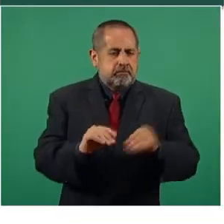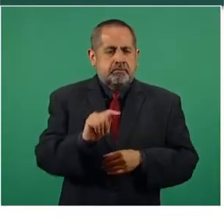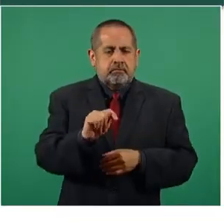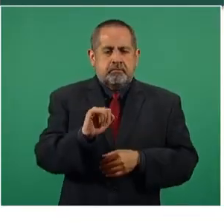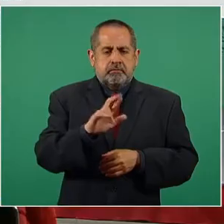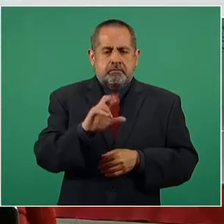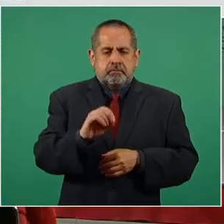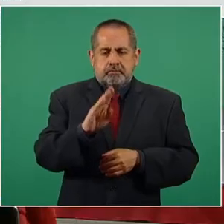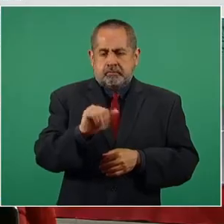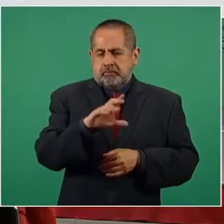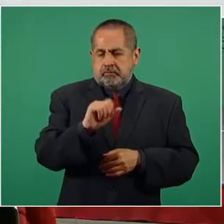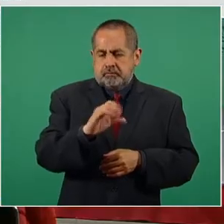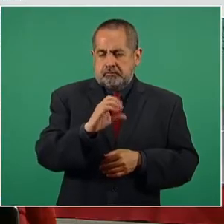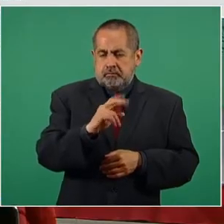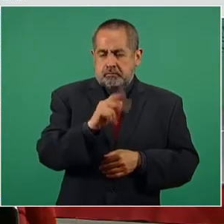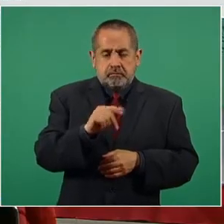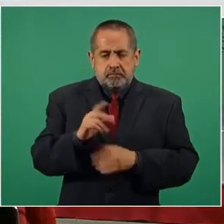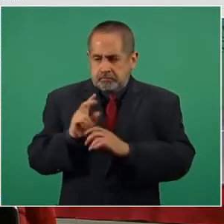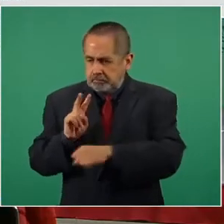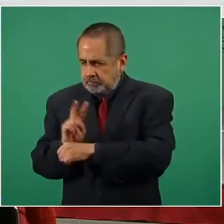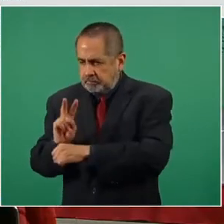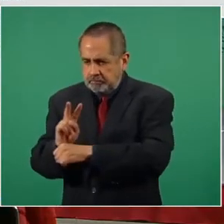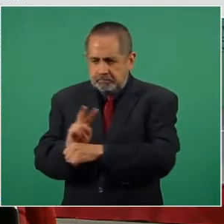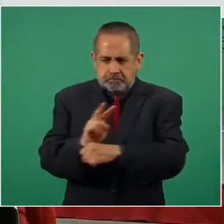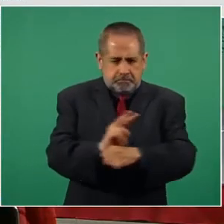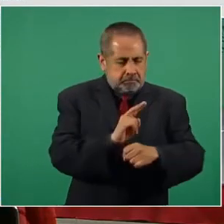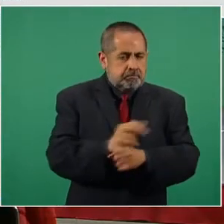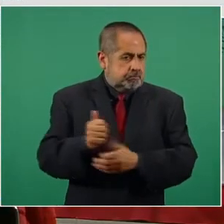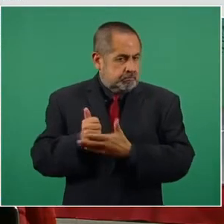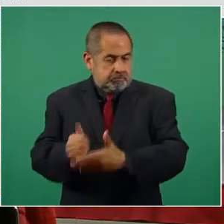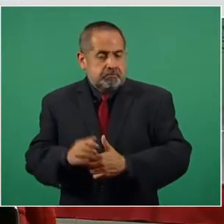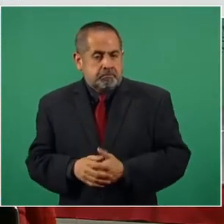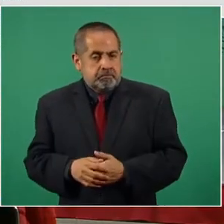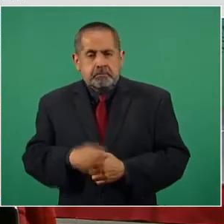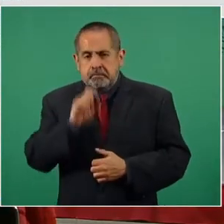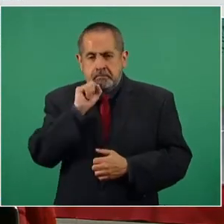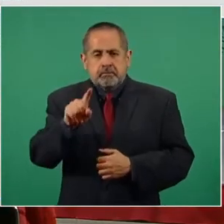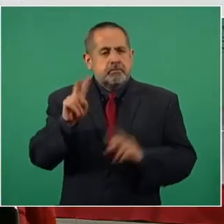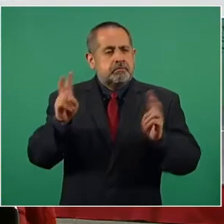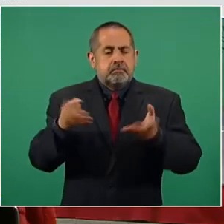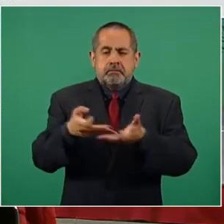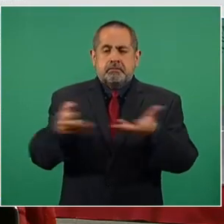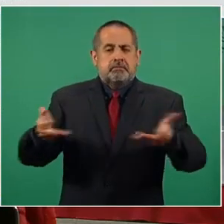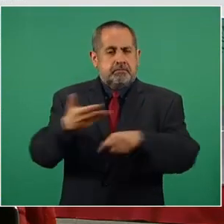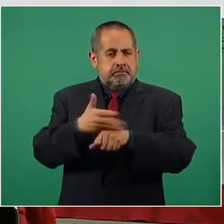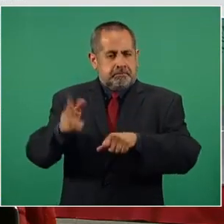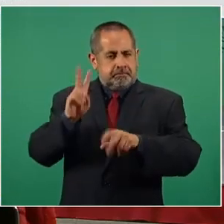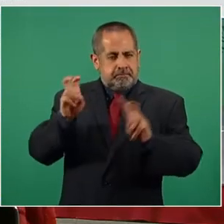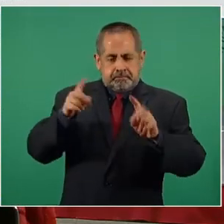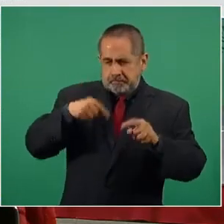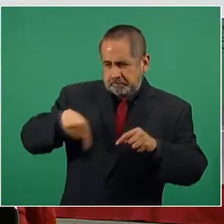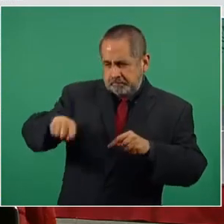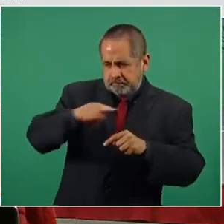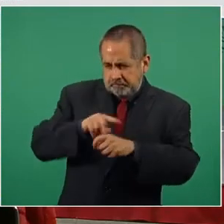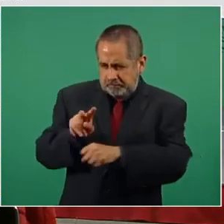Hemos realizado también reconocimientos en el área de Tierra Blanca, de